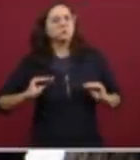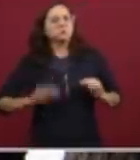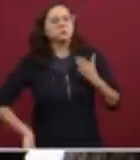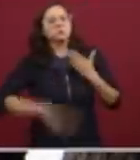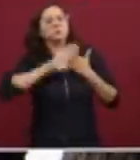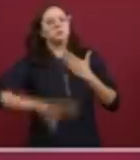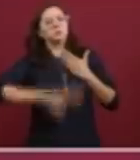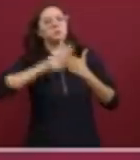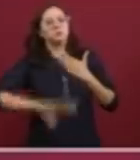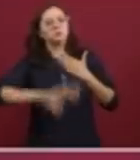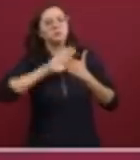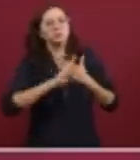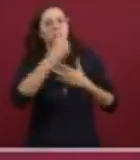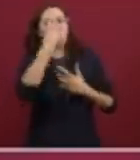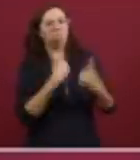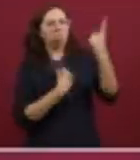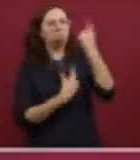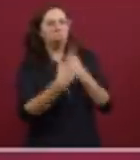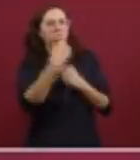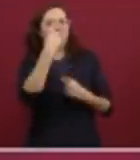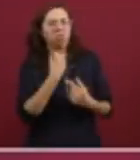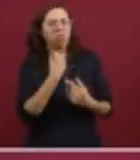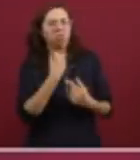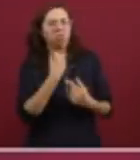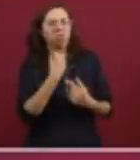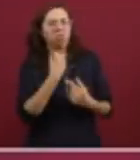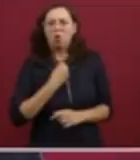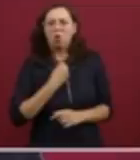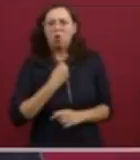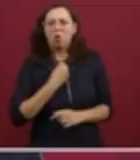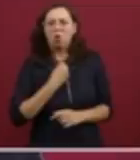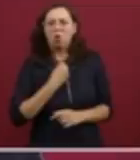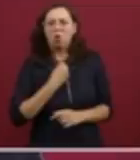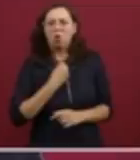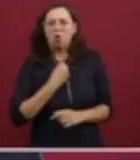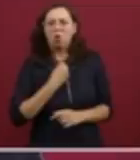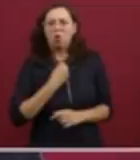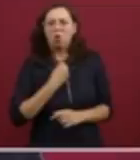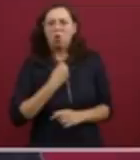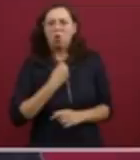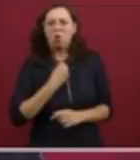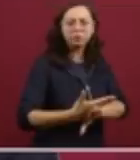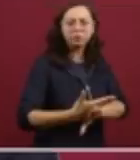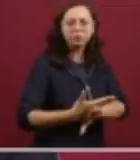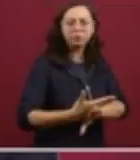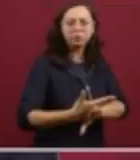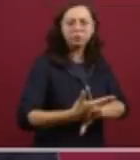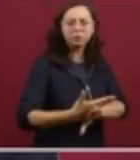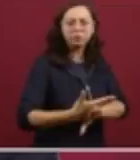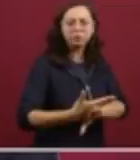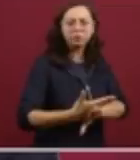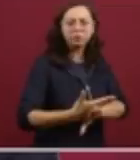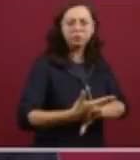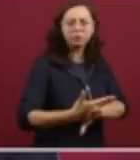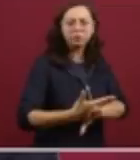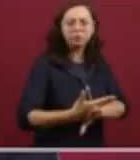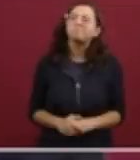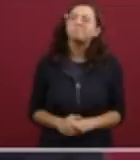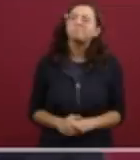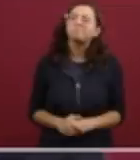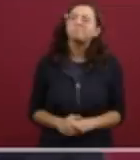a mantener siempre una actitud prudente, ¿sí? Porque están